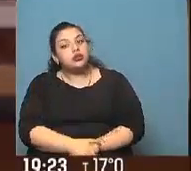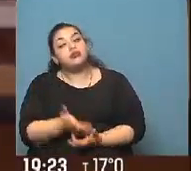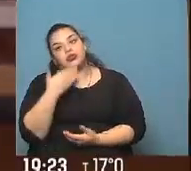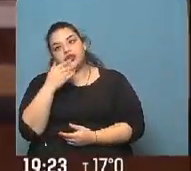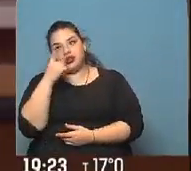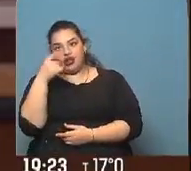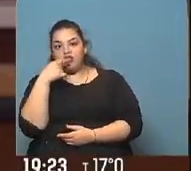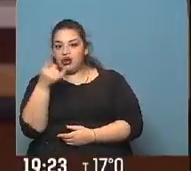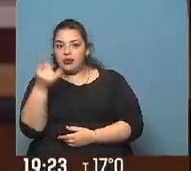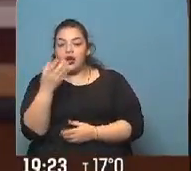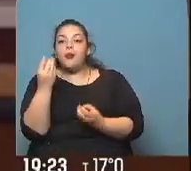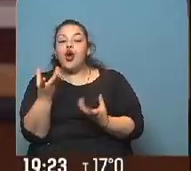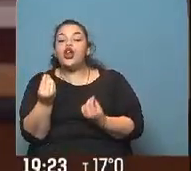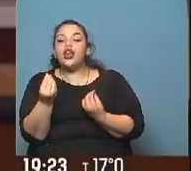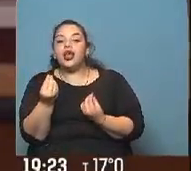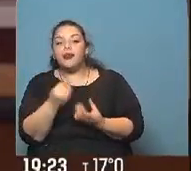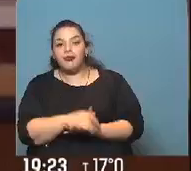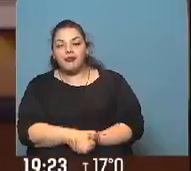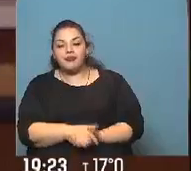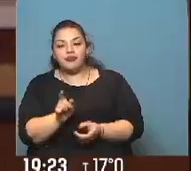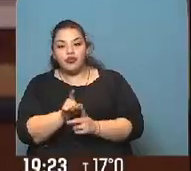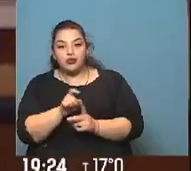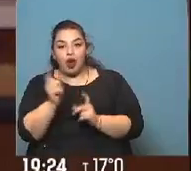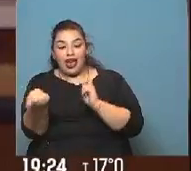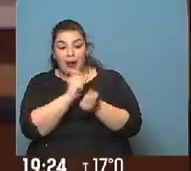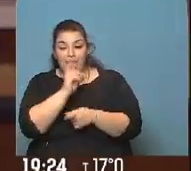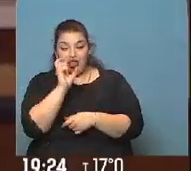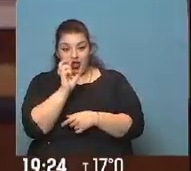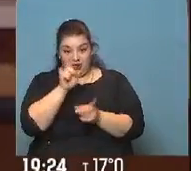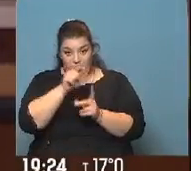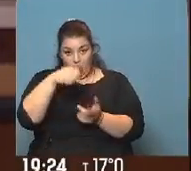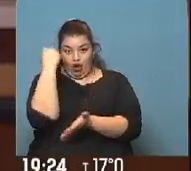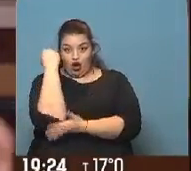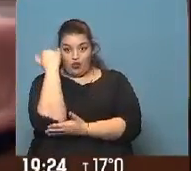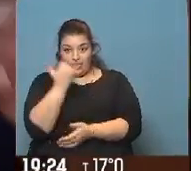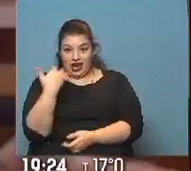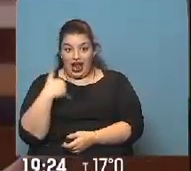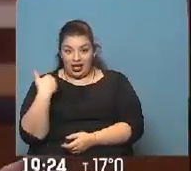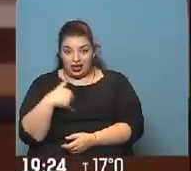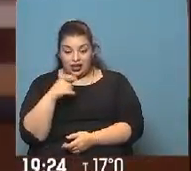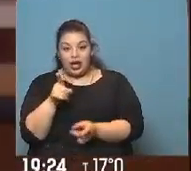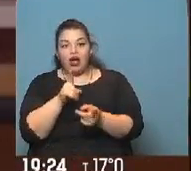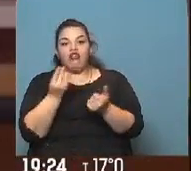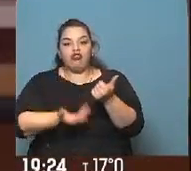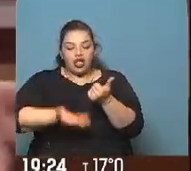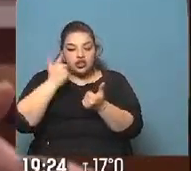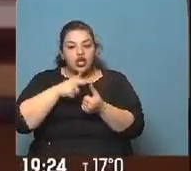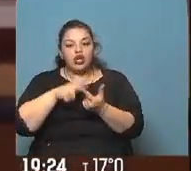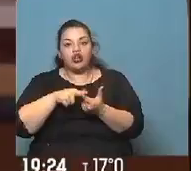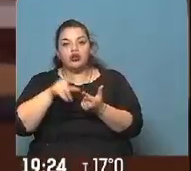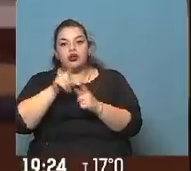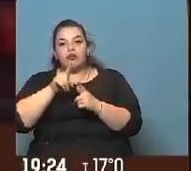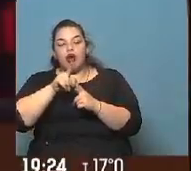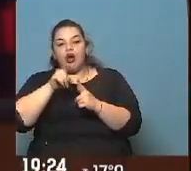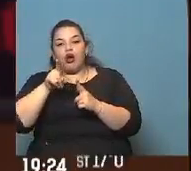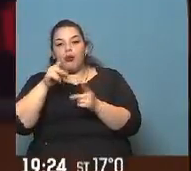porque la verdad que dolarizar una economía en las condiciones que tiene argentina inercia inflacionaria déficit fiscal